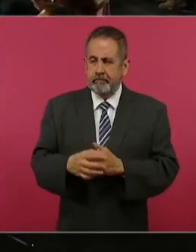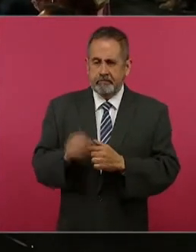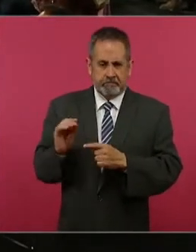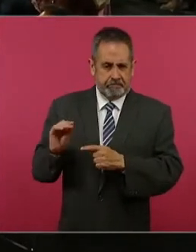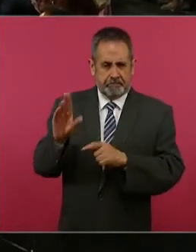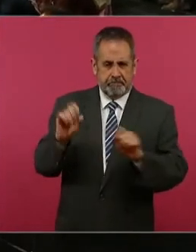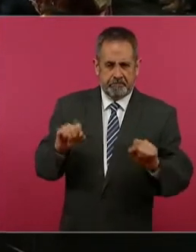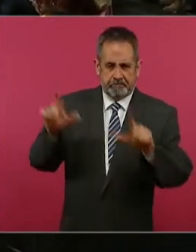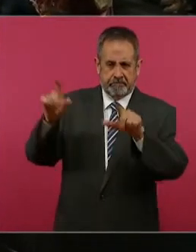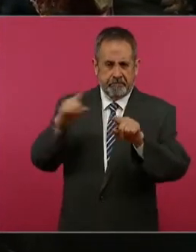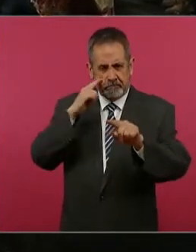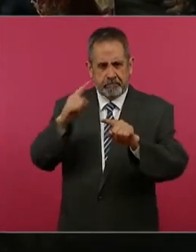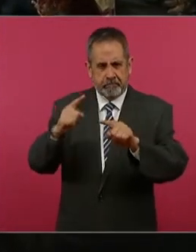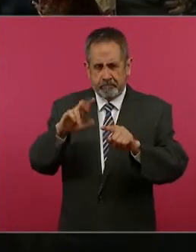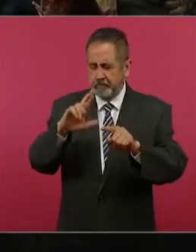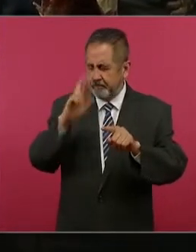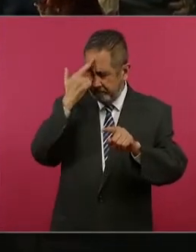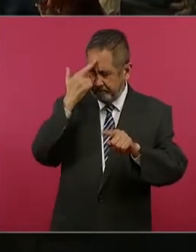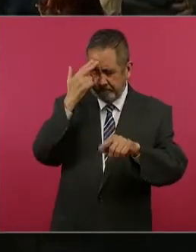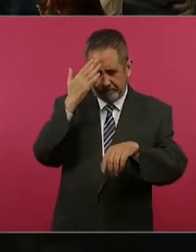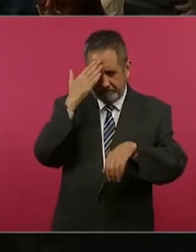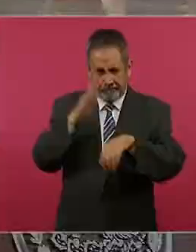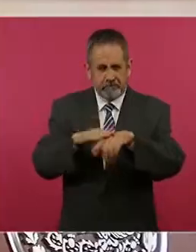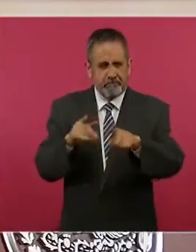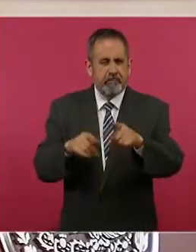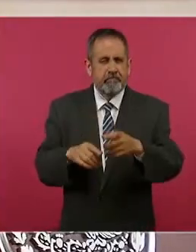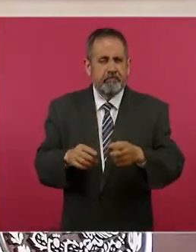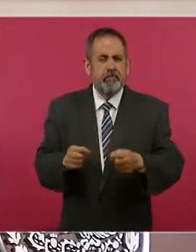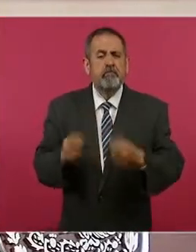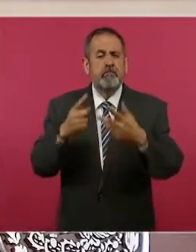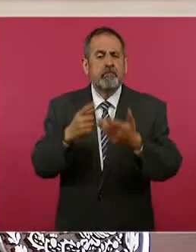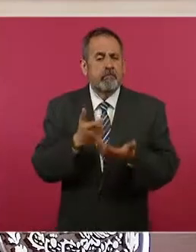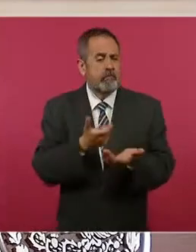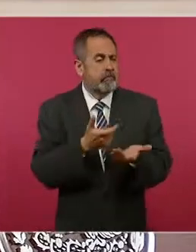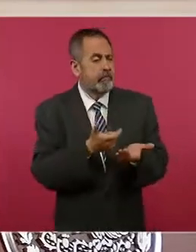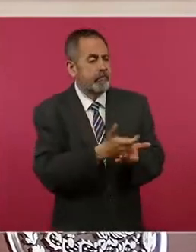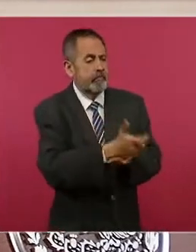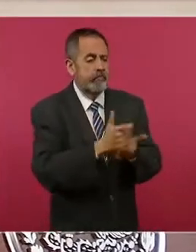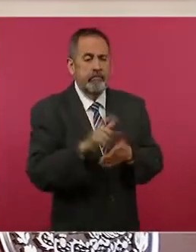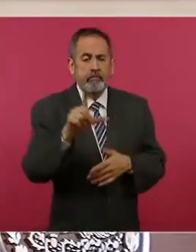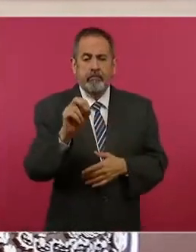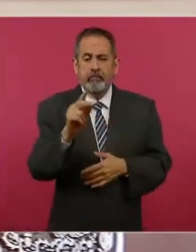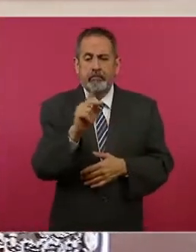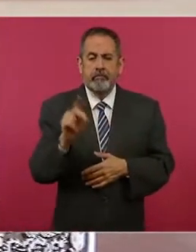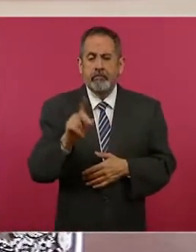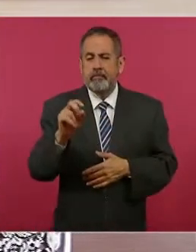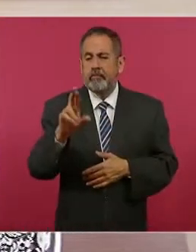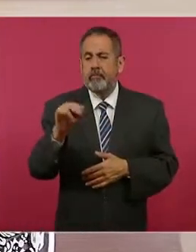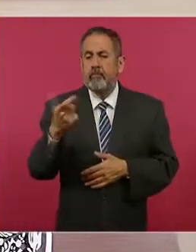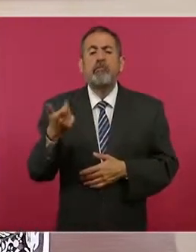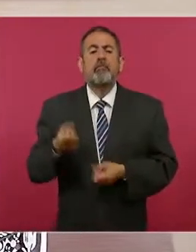poner para recordar cuánto recibían López Dóriga